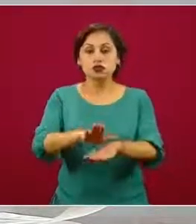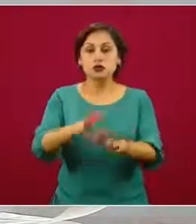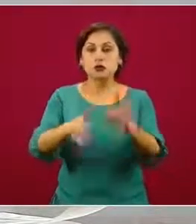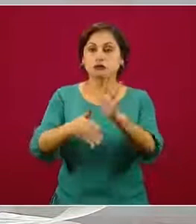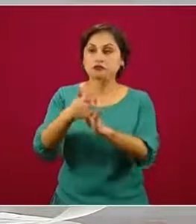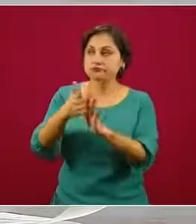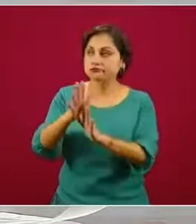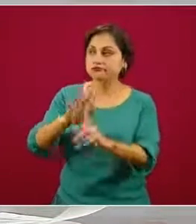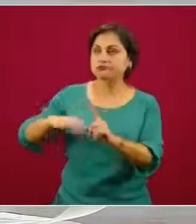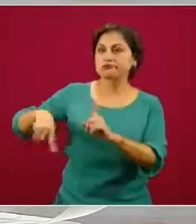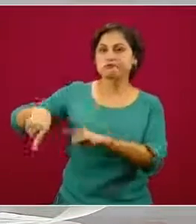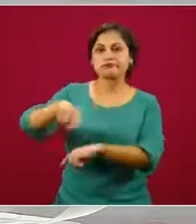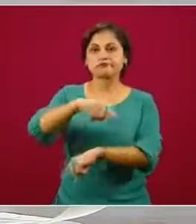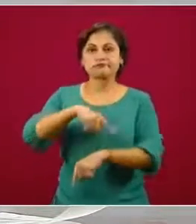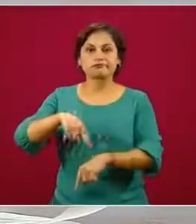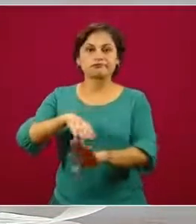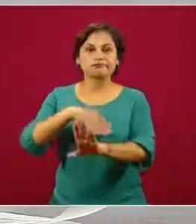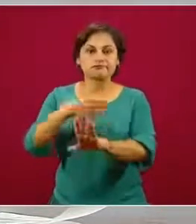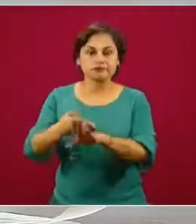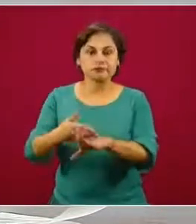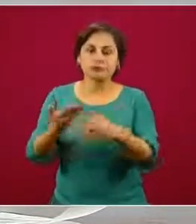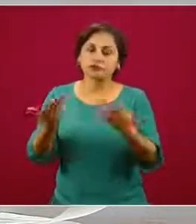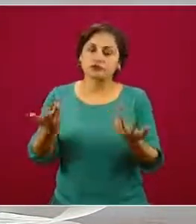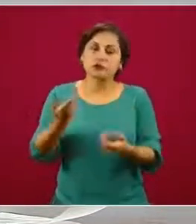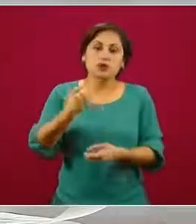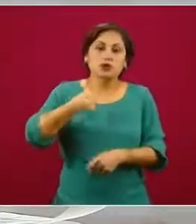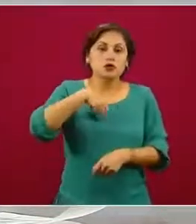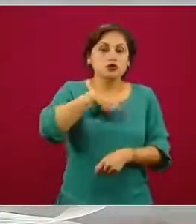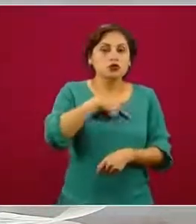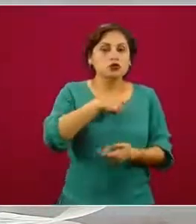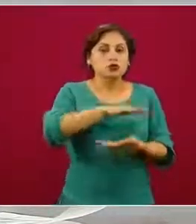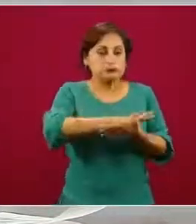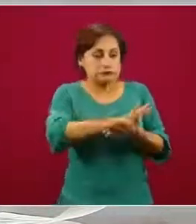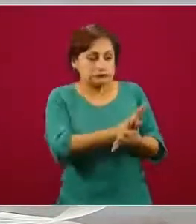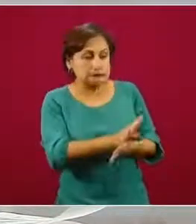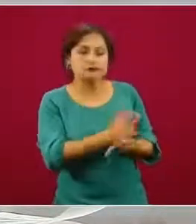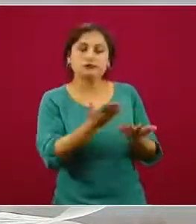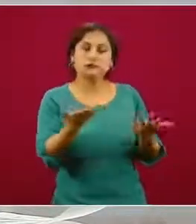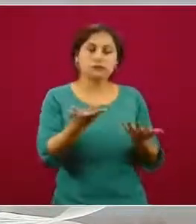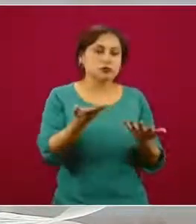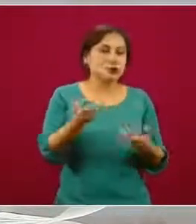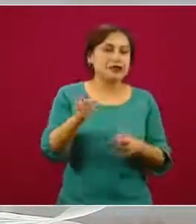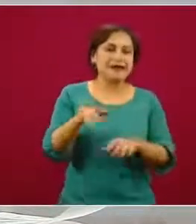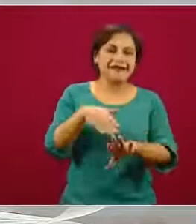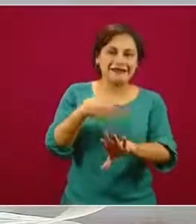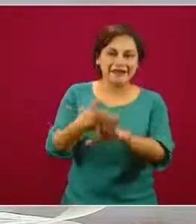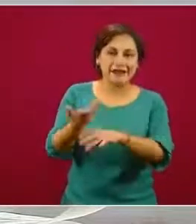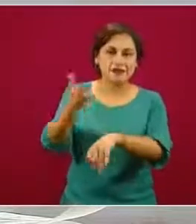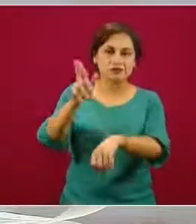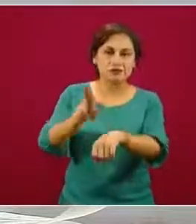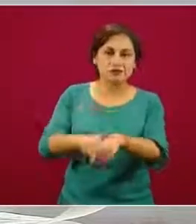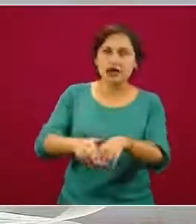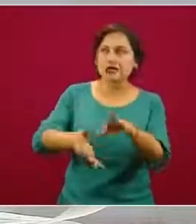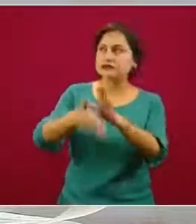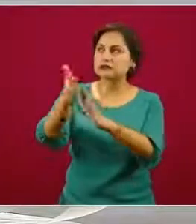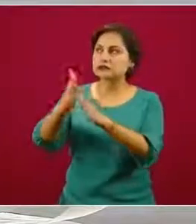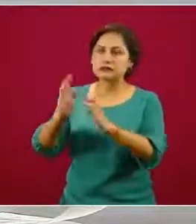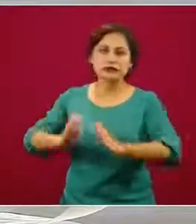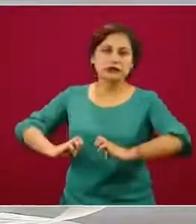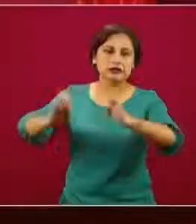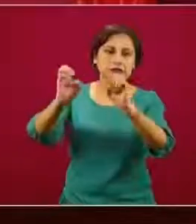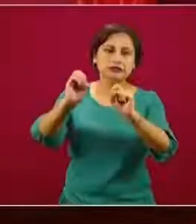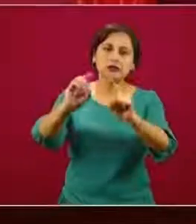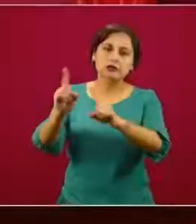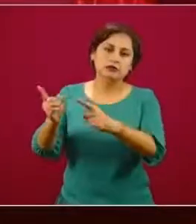delitos, son daños, digamos, a eso, a la infraestructura, a los hospitales, etcétera, o que no está